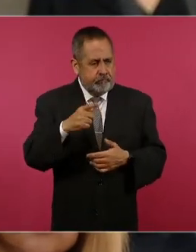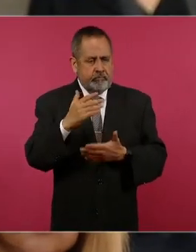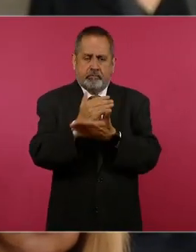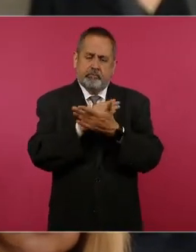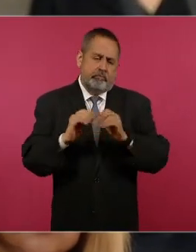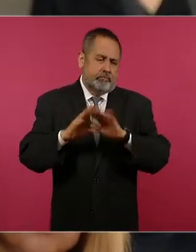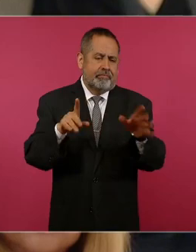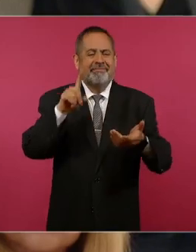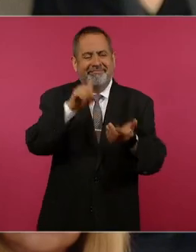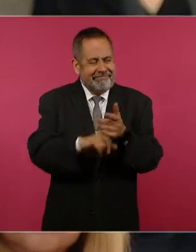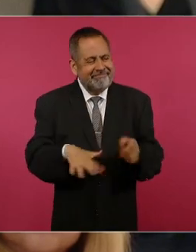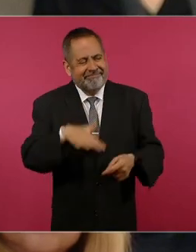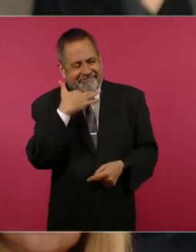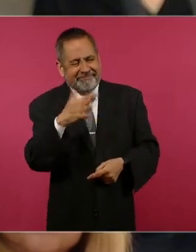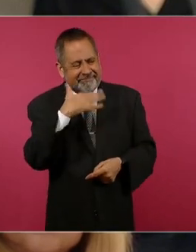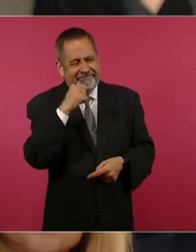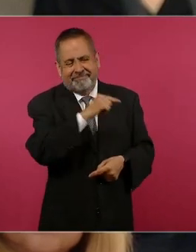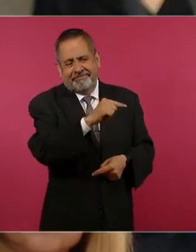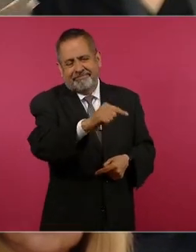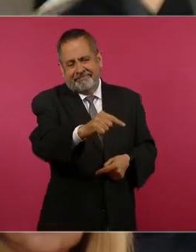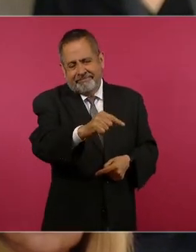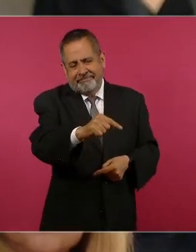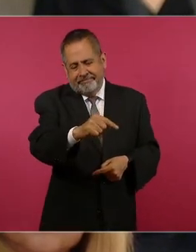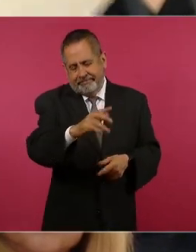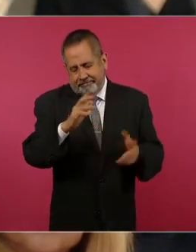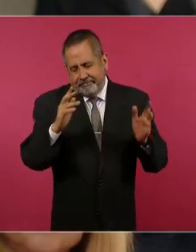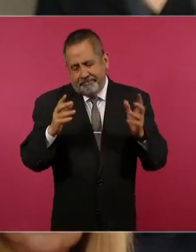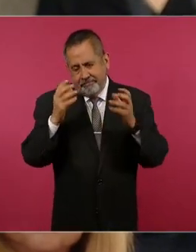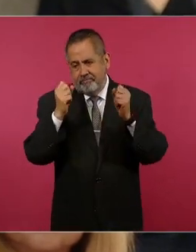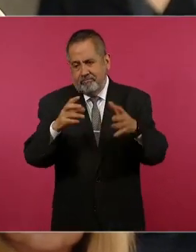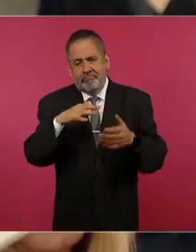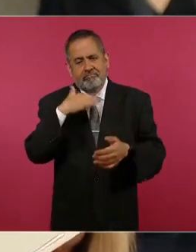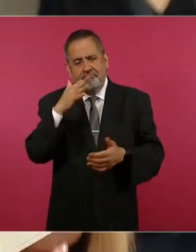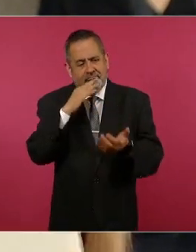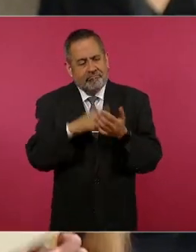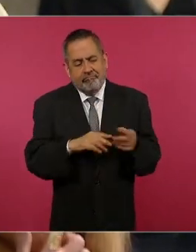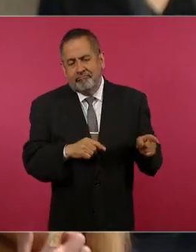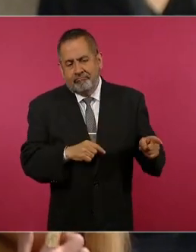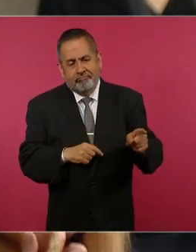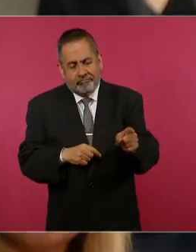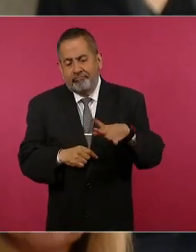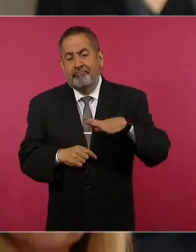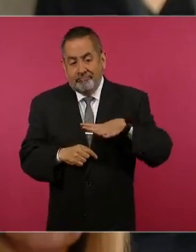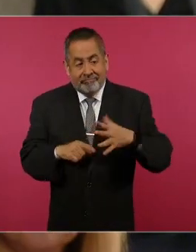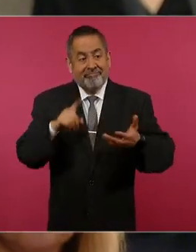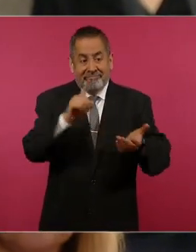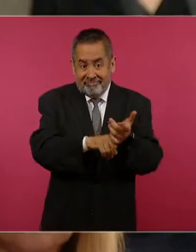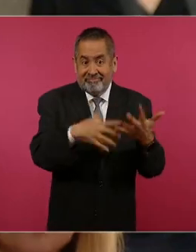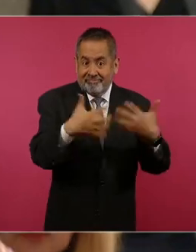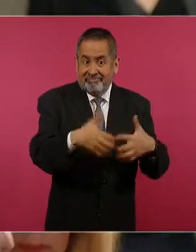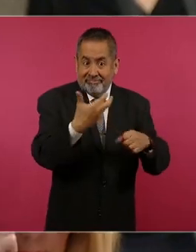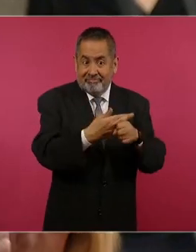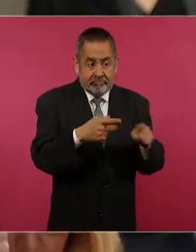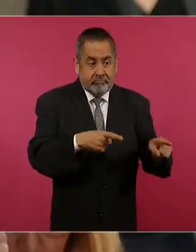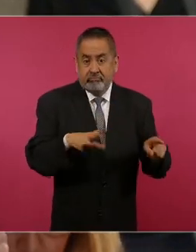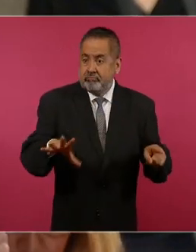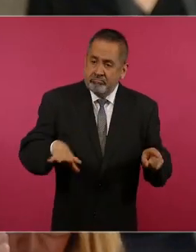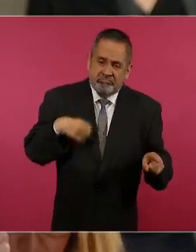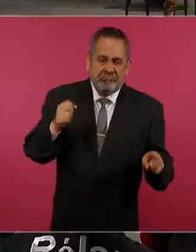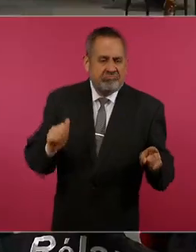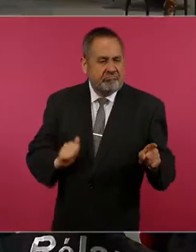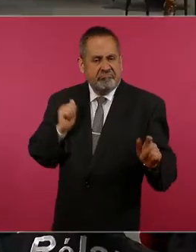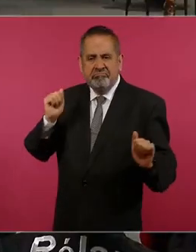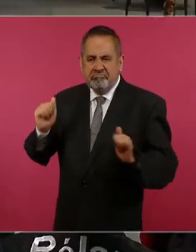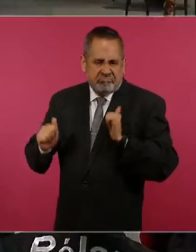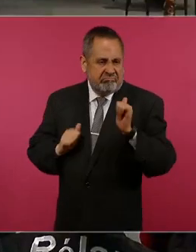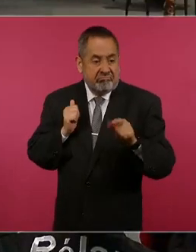la corrupción en la que se está señalando este tipo de situaciones, de abuso de